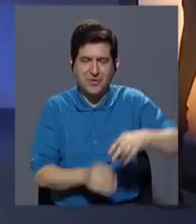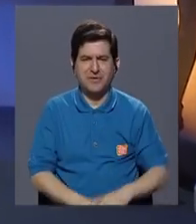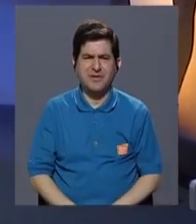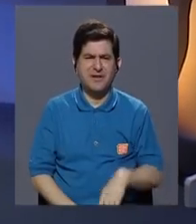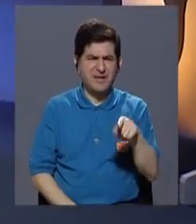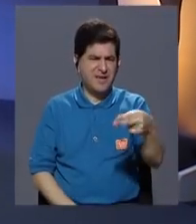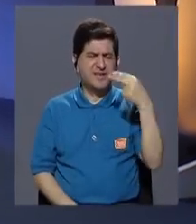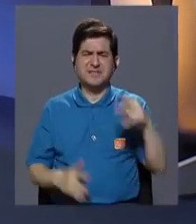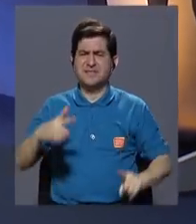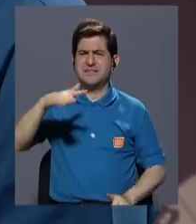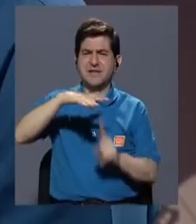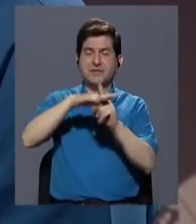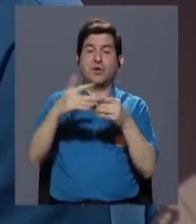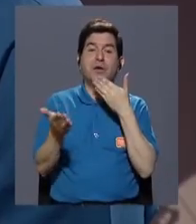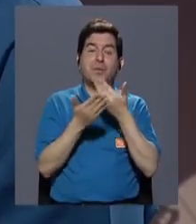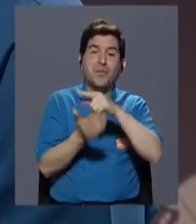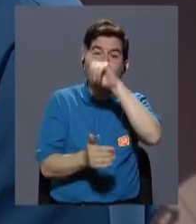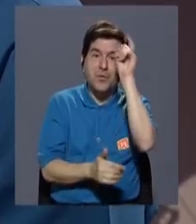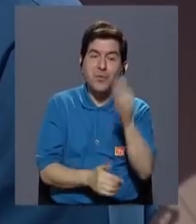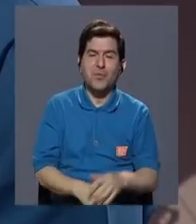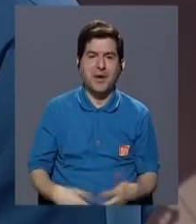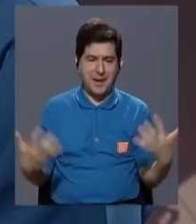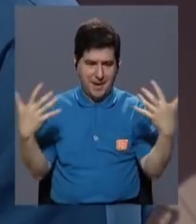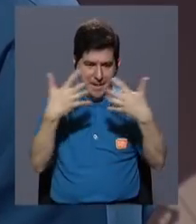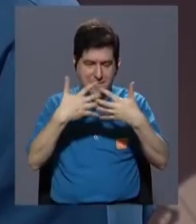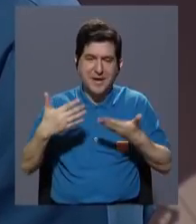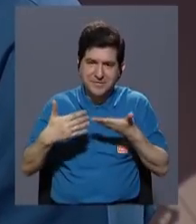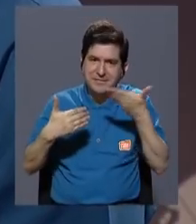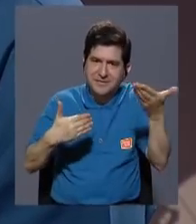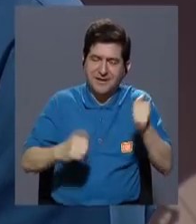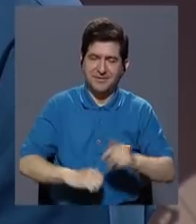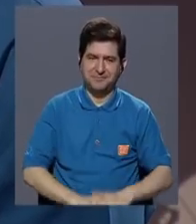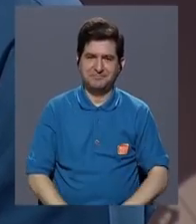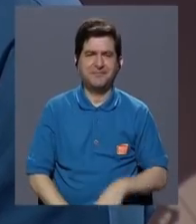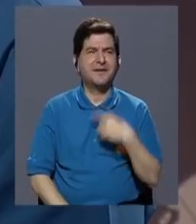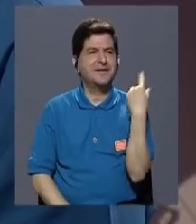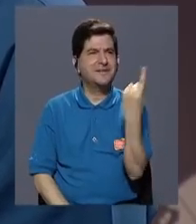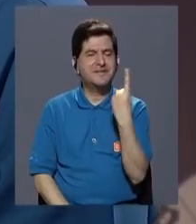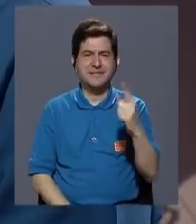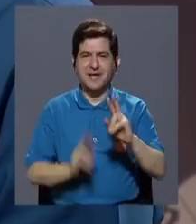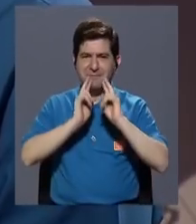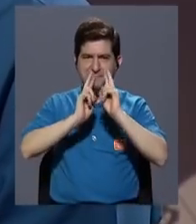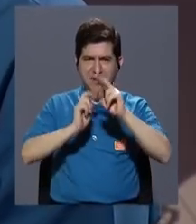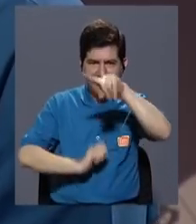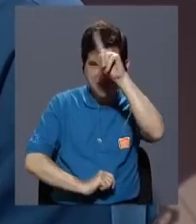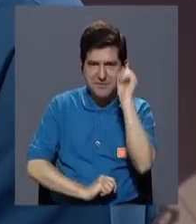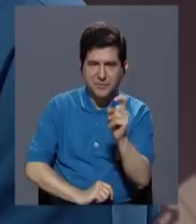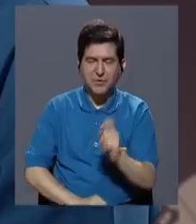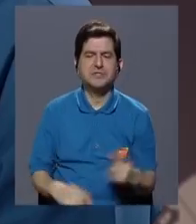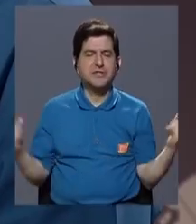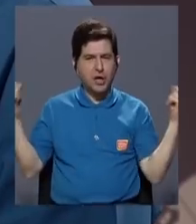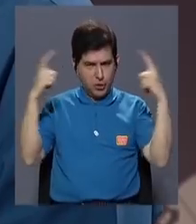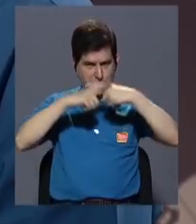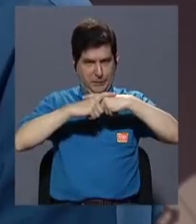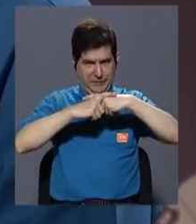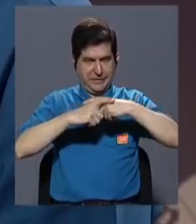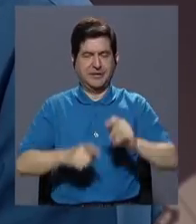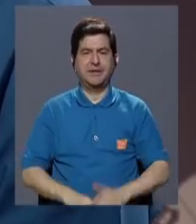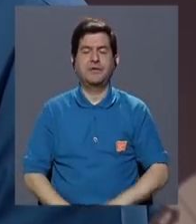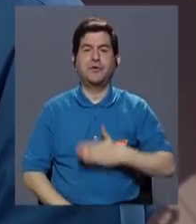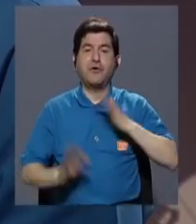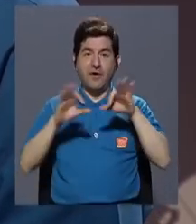historia iván es una muy buena pregunta yo creo que es una mezcla de muchas cosas la verdad siempre responder a esa pregunta es complejo pero